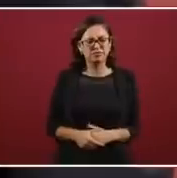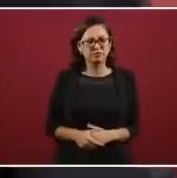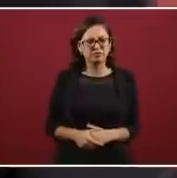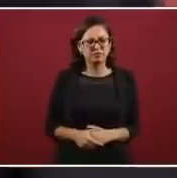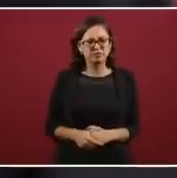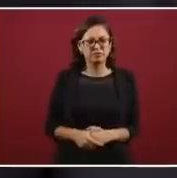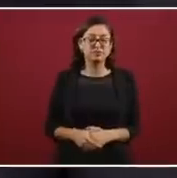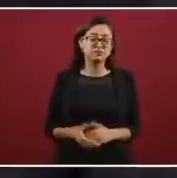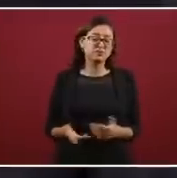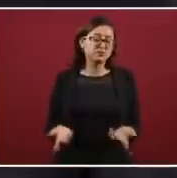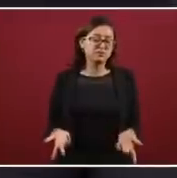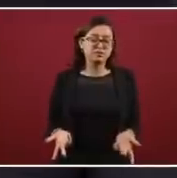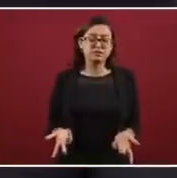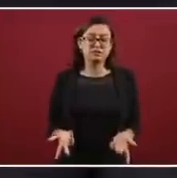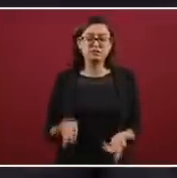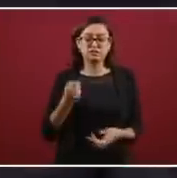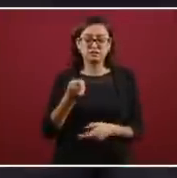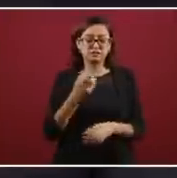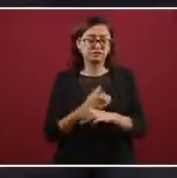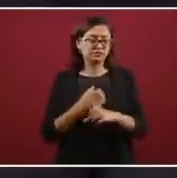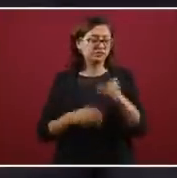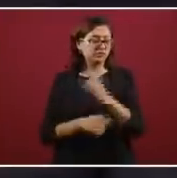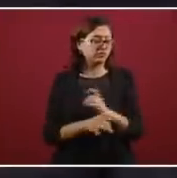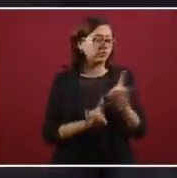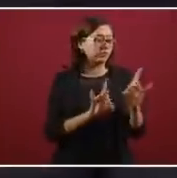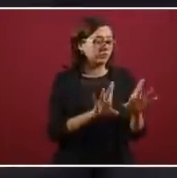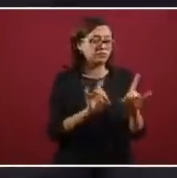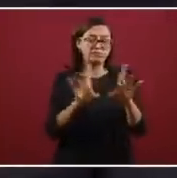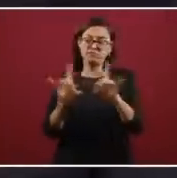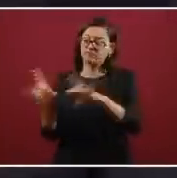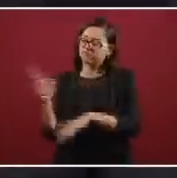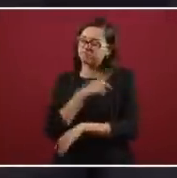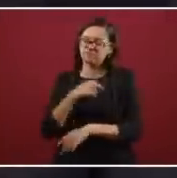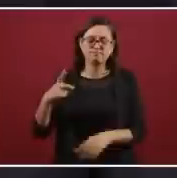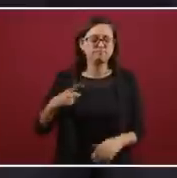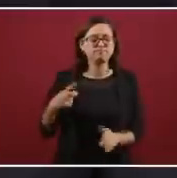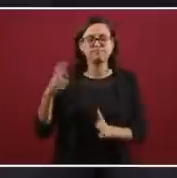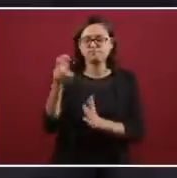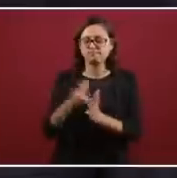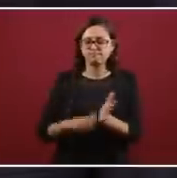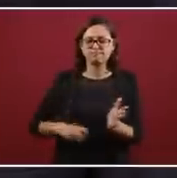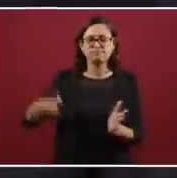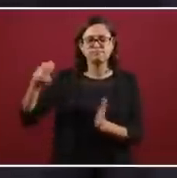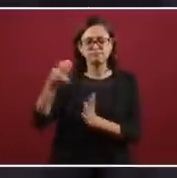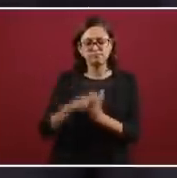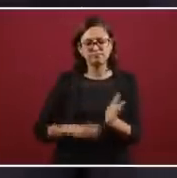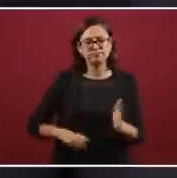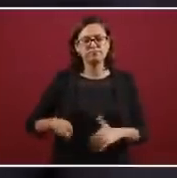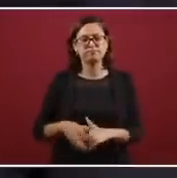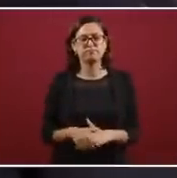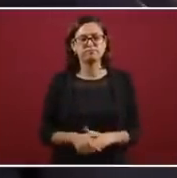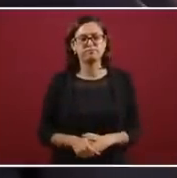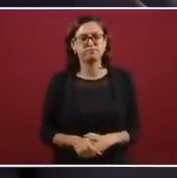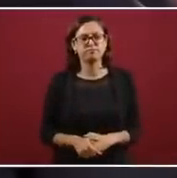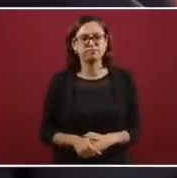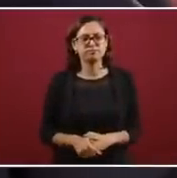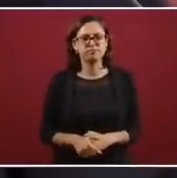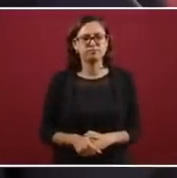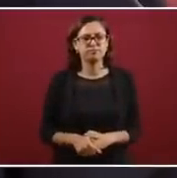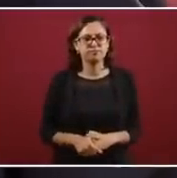Entonces, ese tipo de cosas se tienen que corregir y